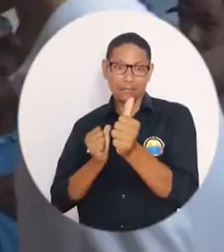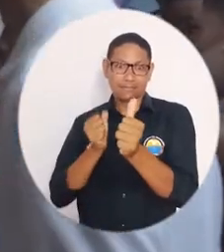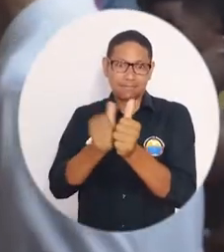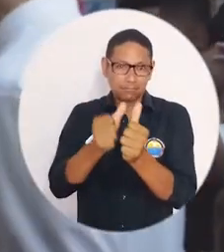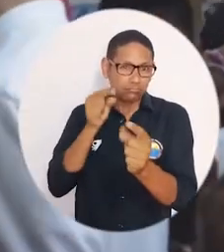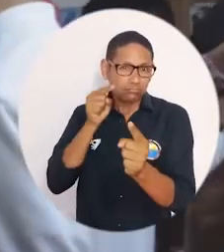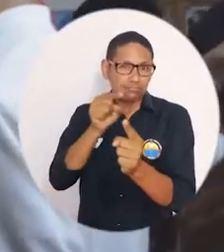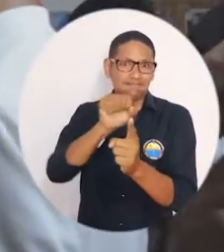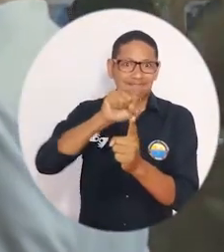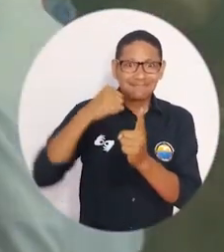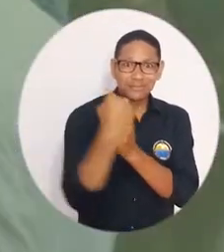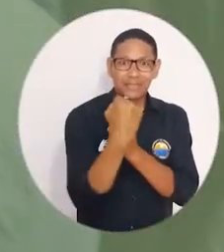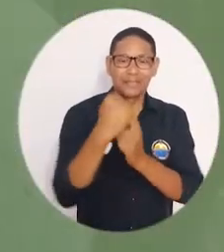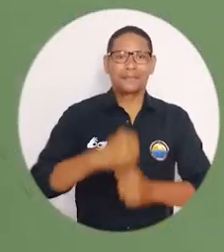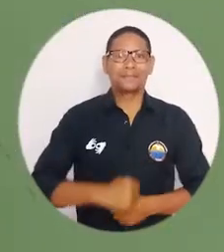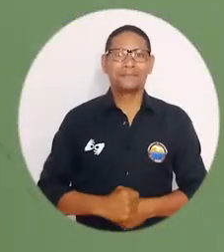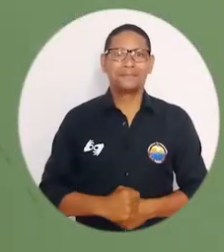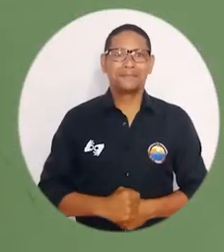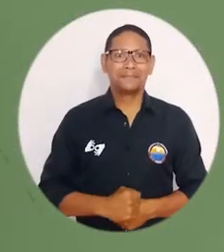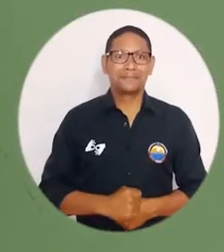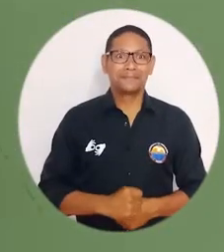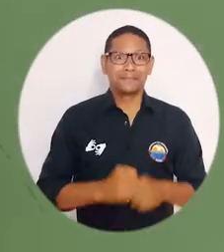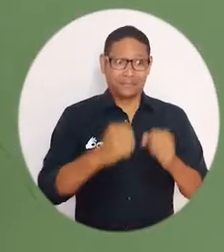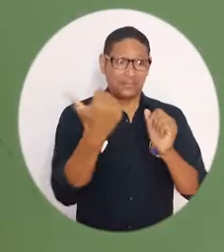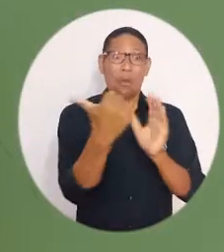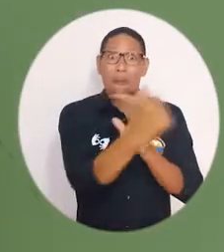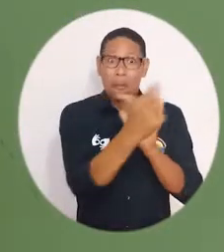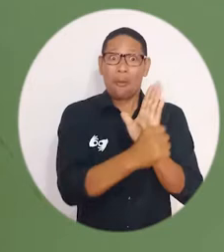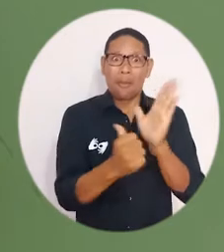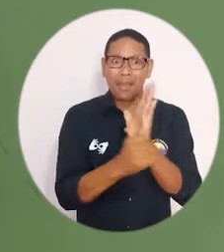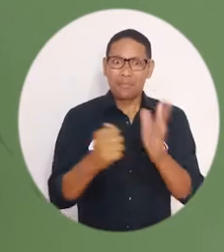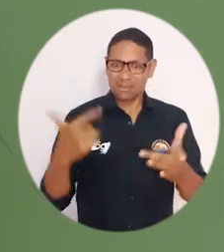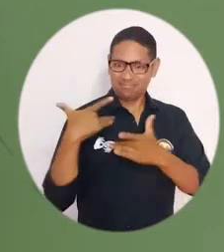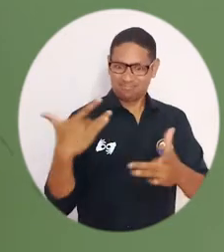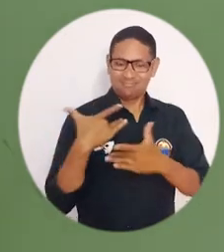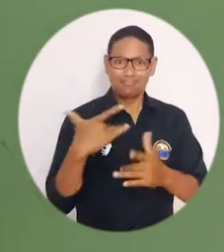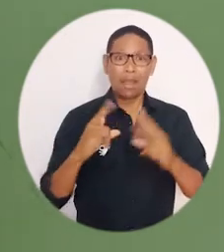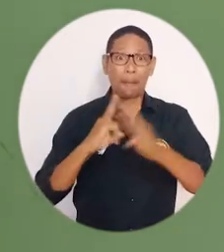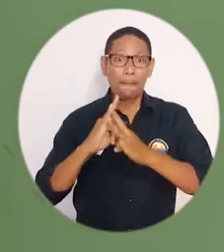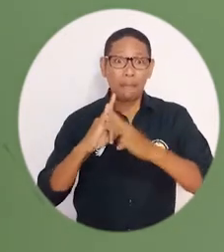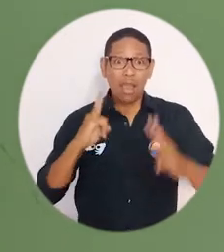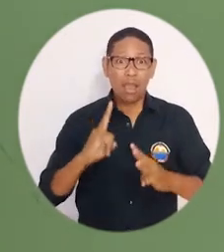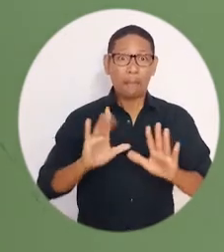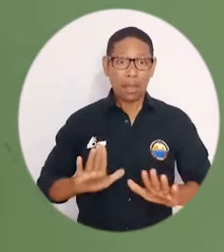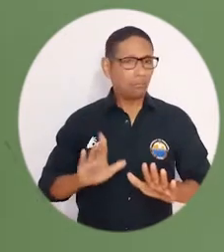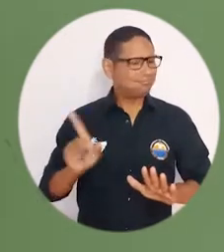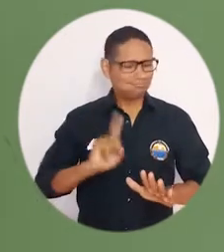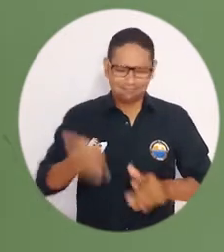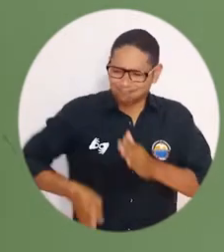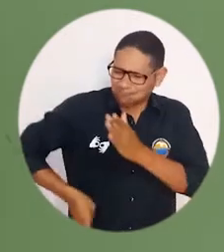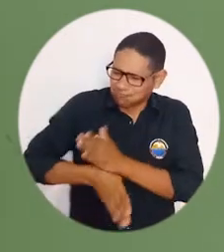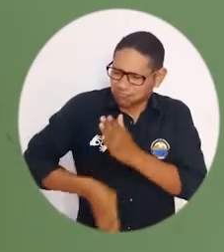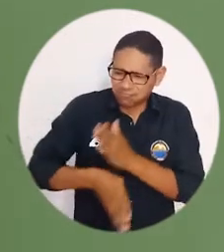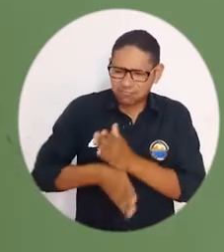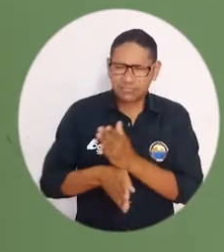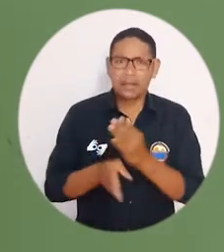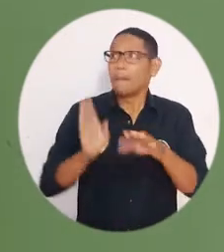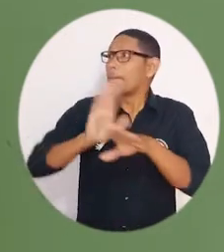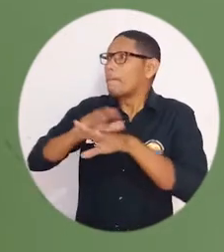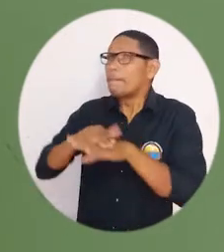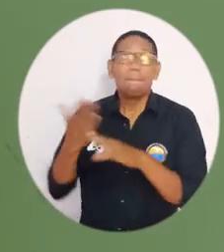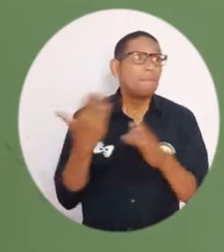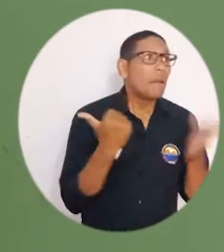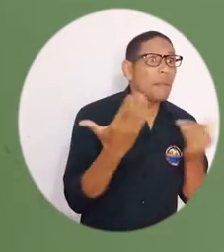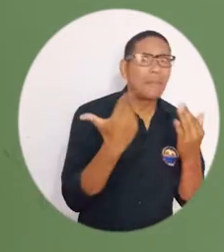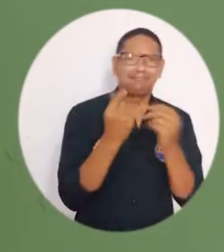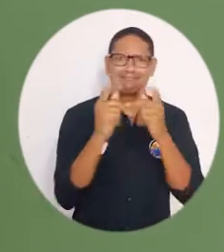Extensión y Proyección Social. El voluntariado de la Universidad de Magdalena no se detiene. La convocatoria tuvo muy buena